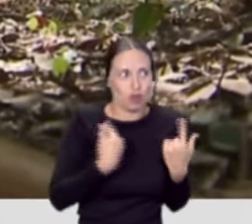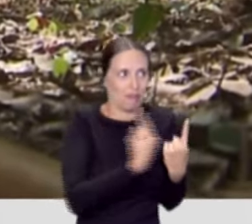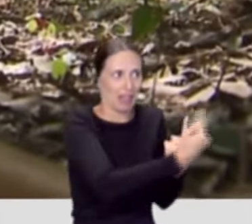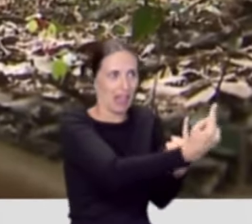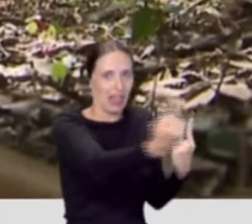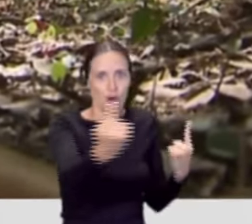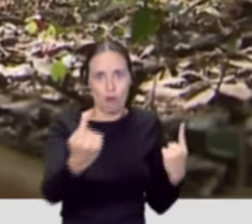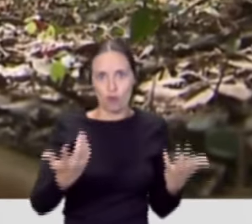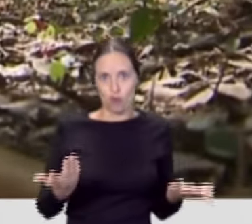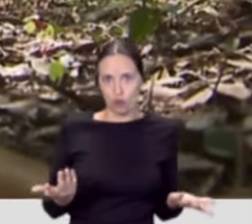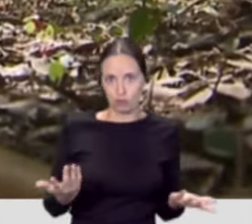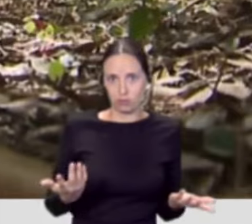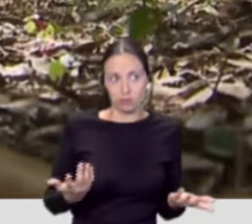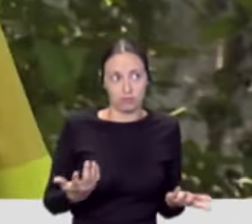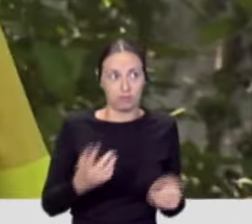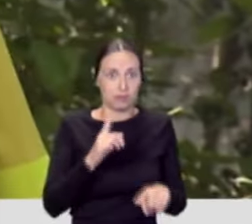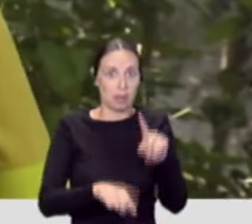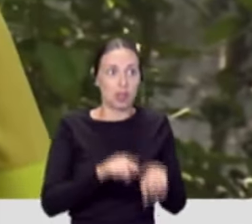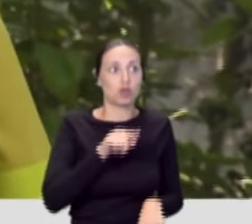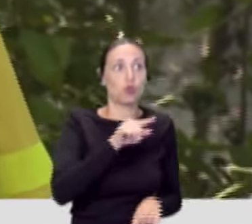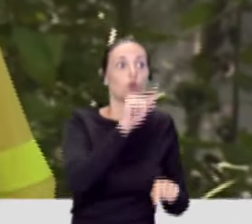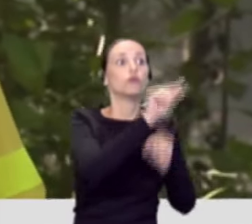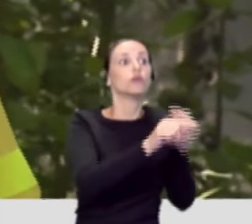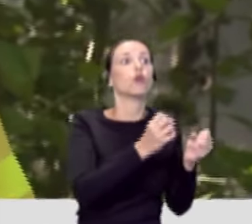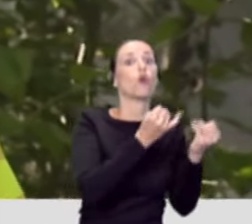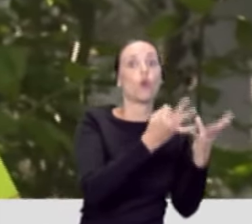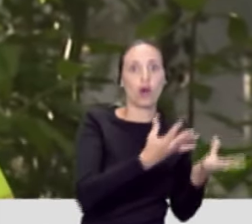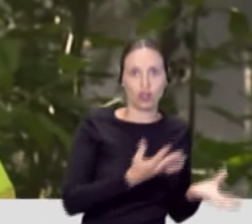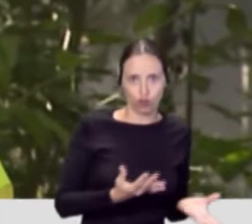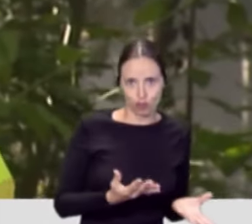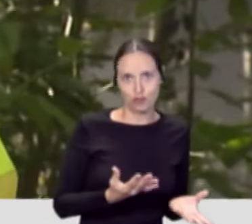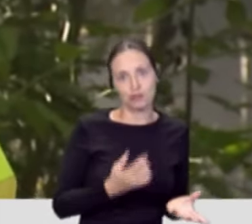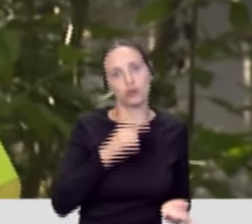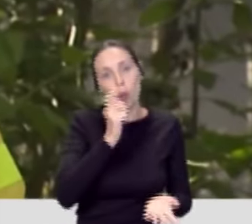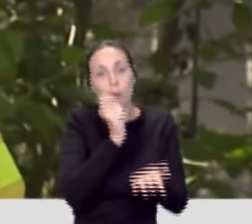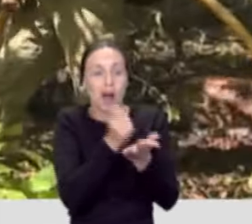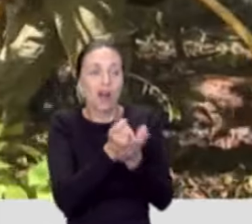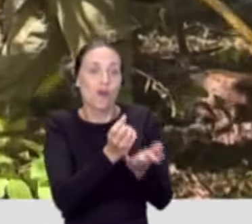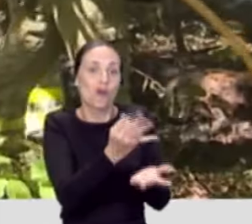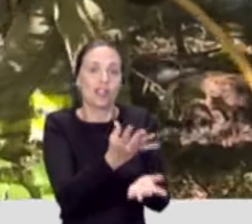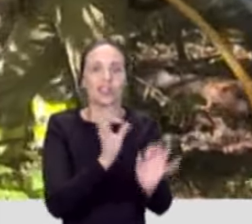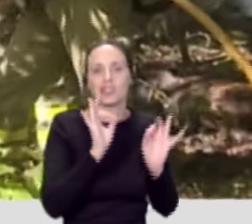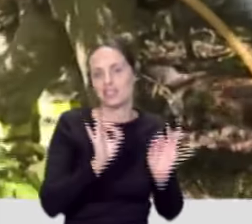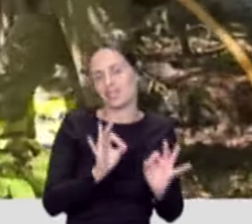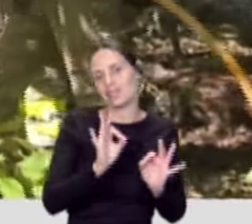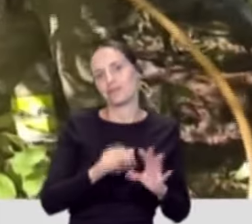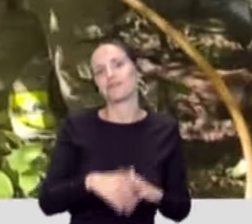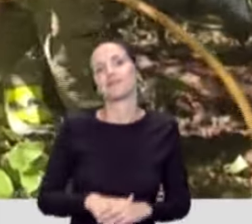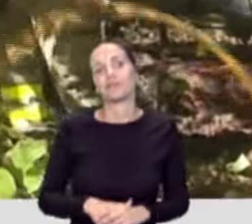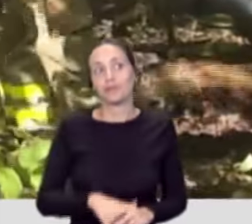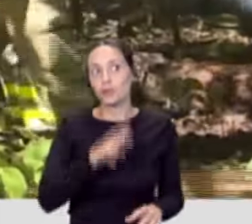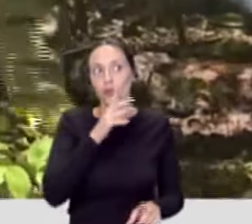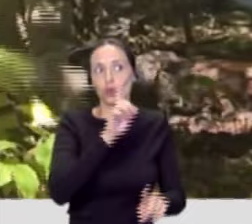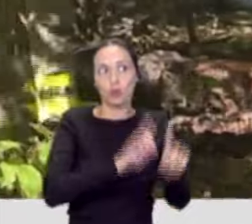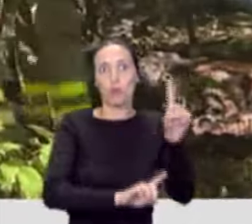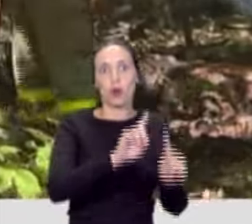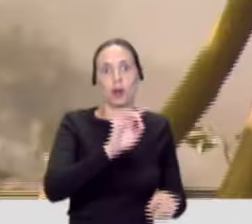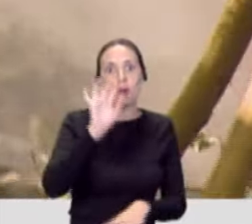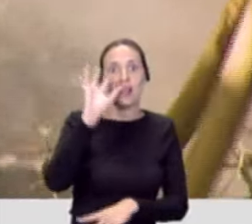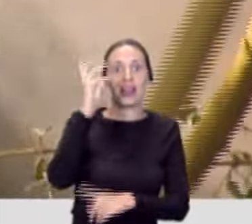haga cargo de su consumo y de su fijación de ese CO2, que es uno de los problemas principales que generan el cambio